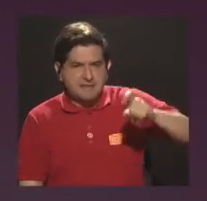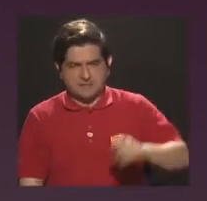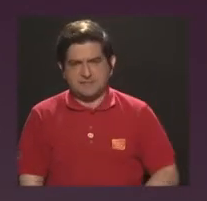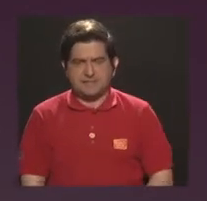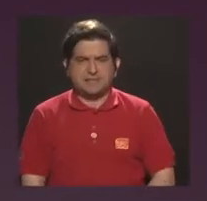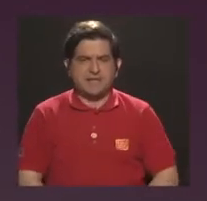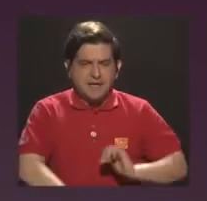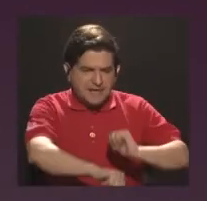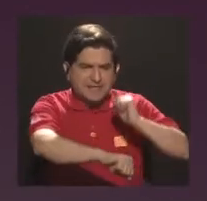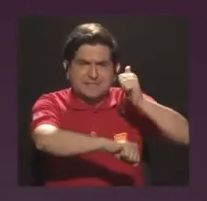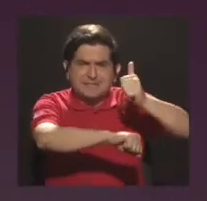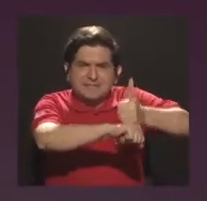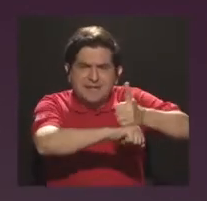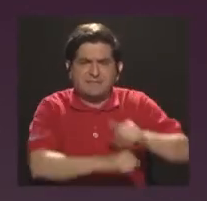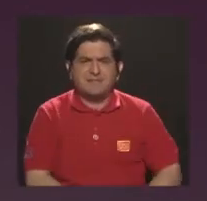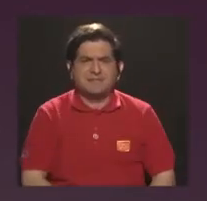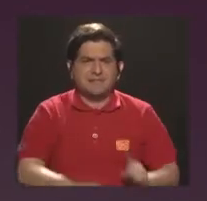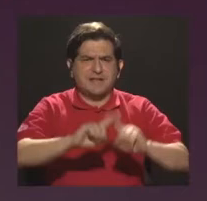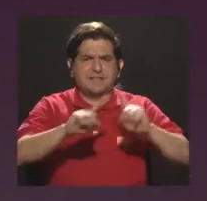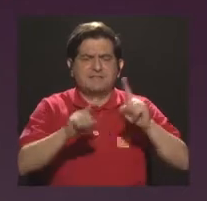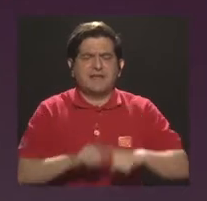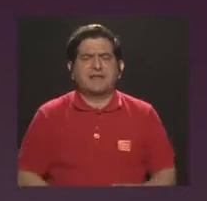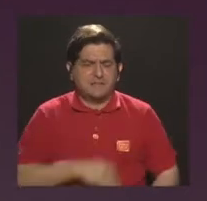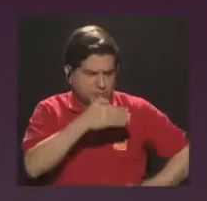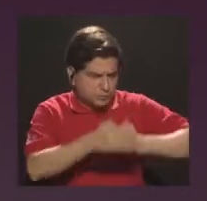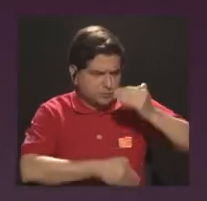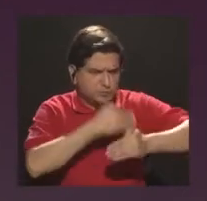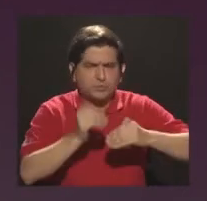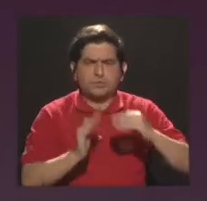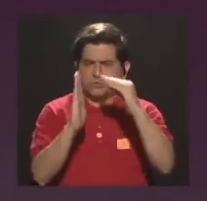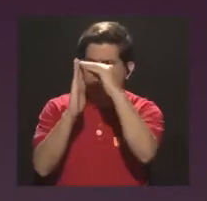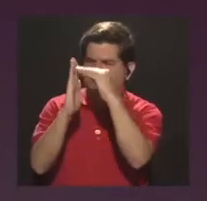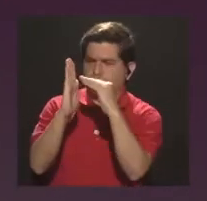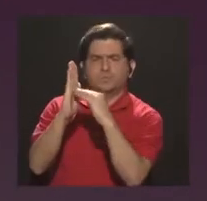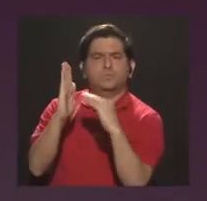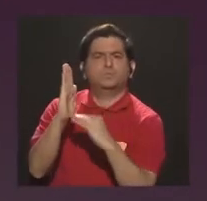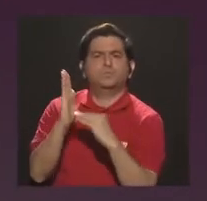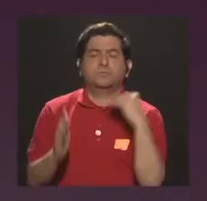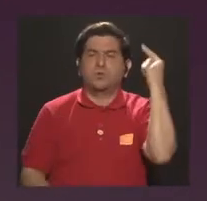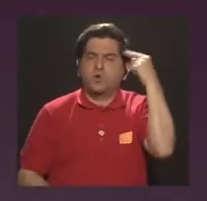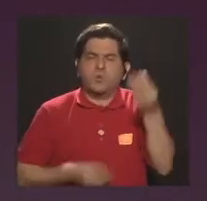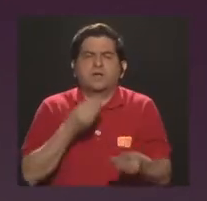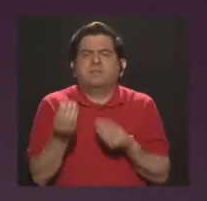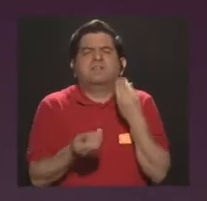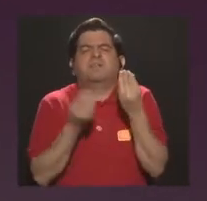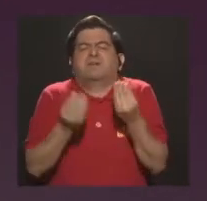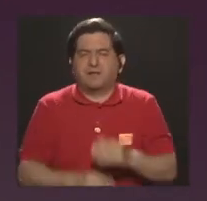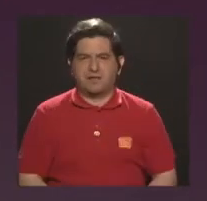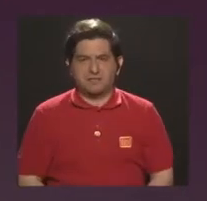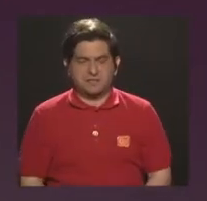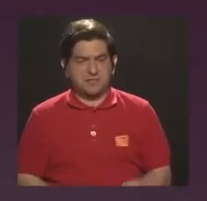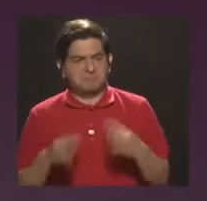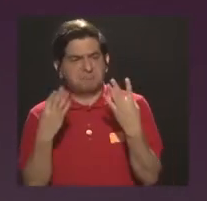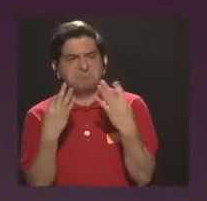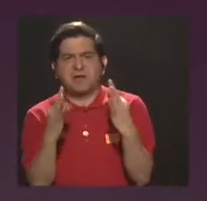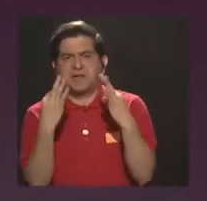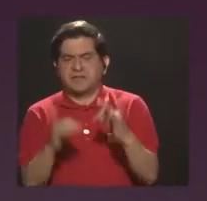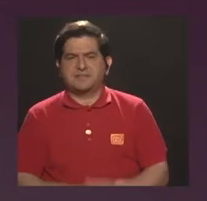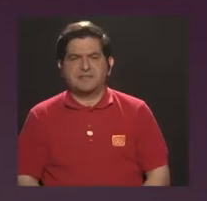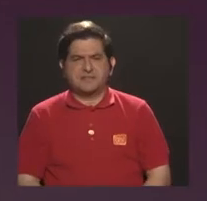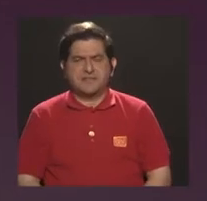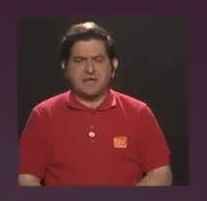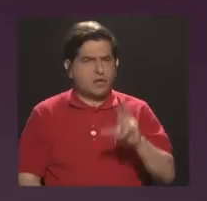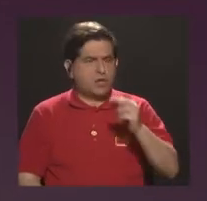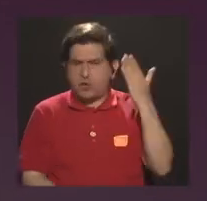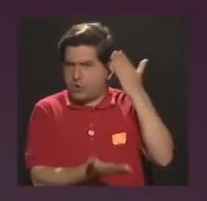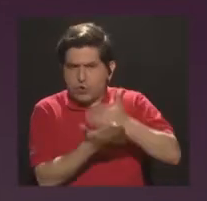definidos determinados lineamientos entonces qué hace el gobierno para no cesar en